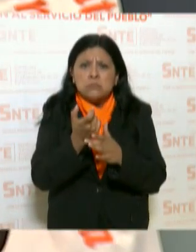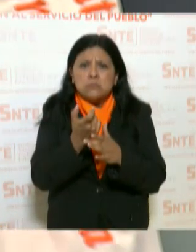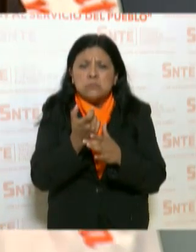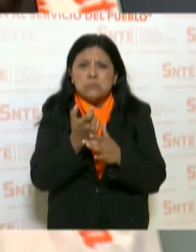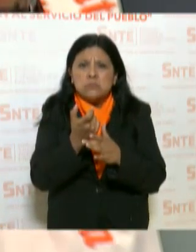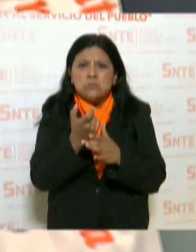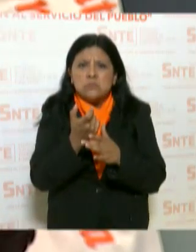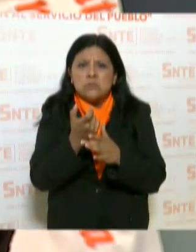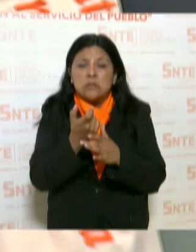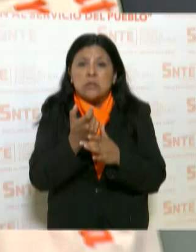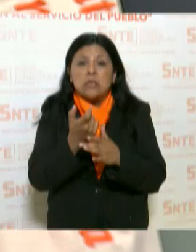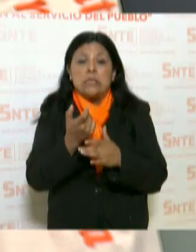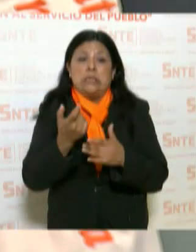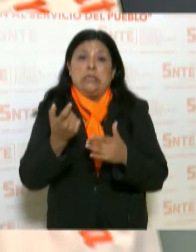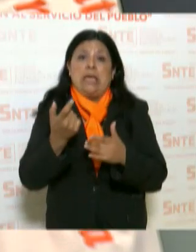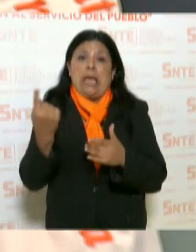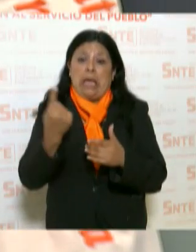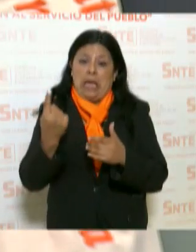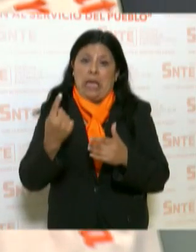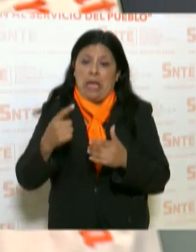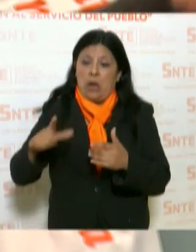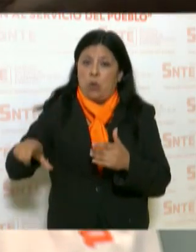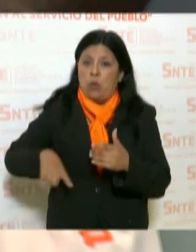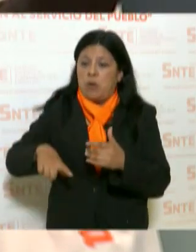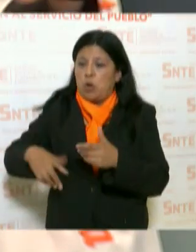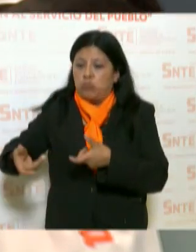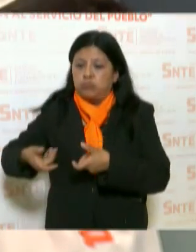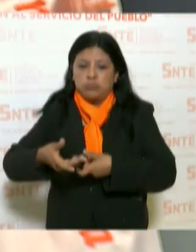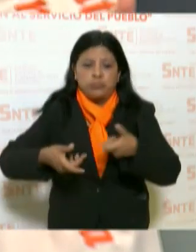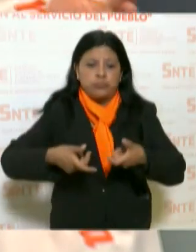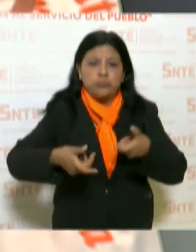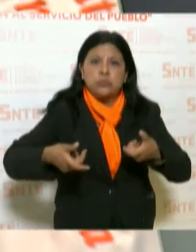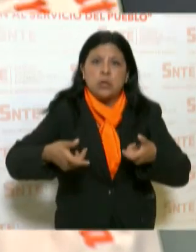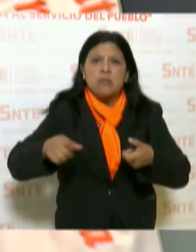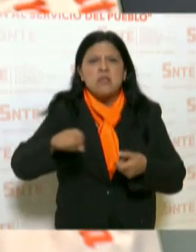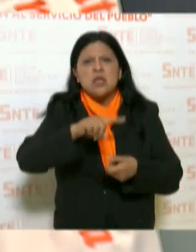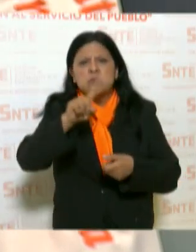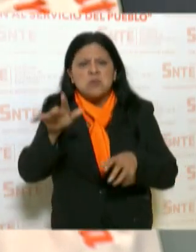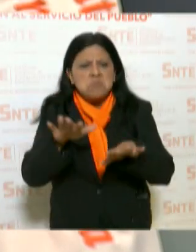de financiamiento público. Y de repente con la reforma